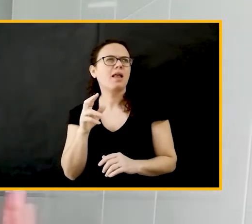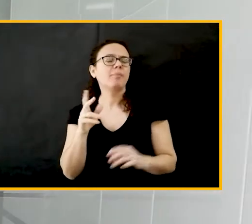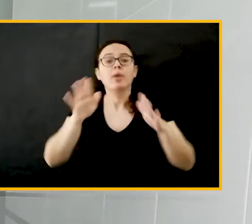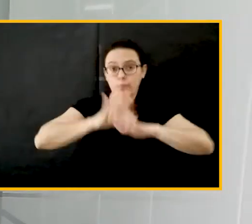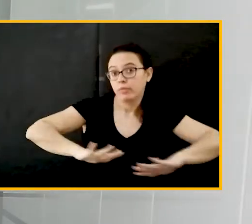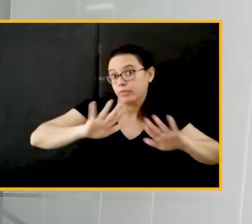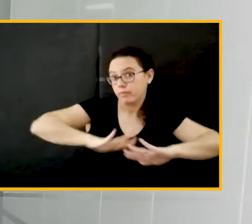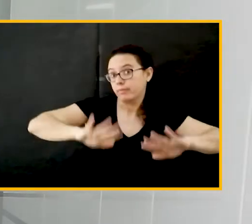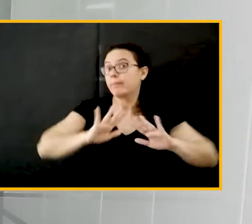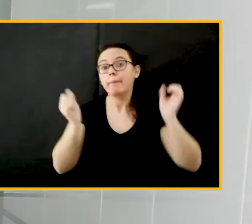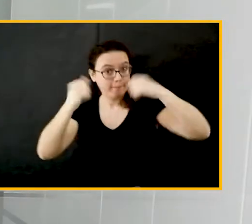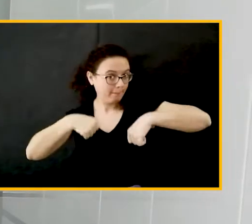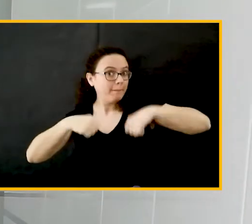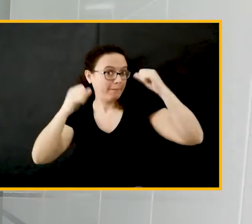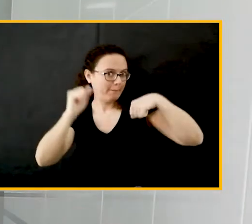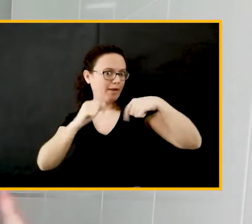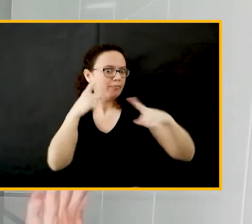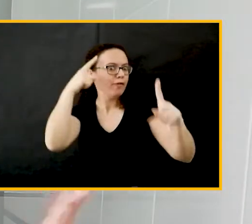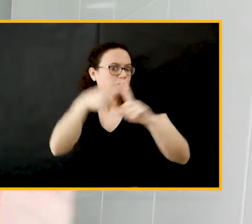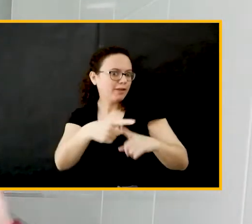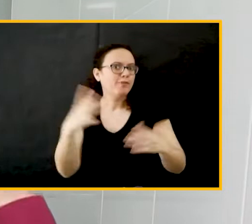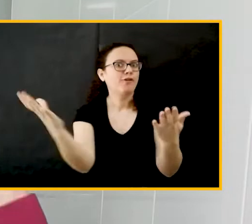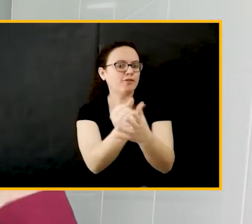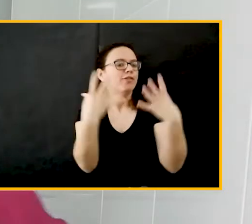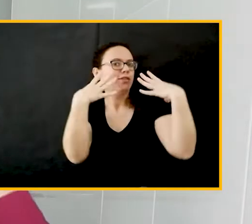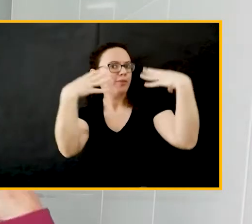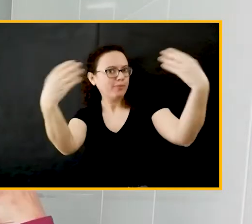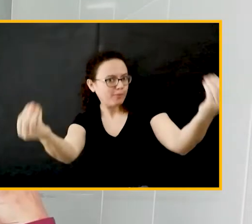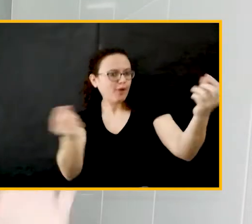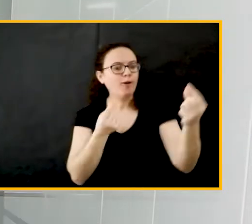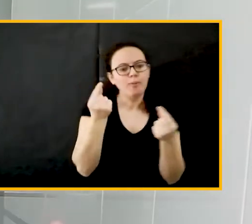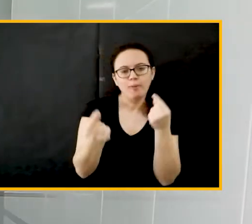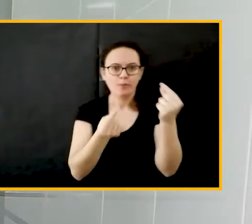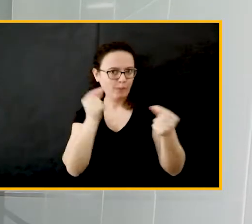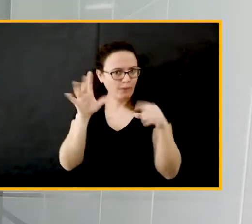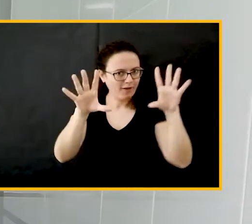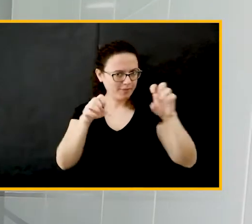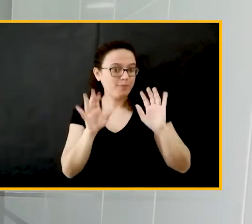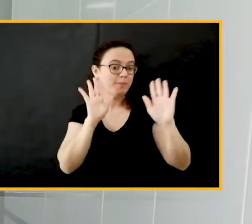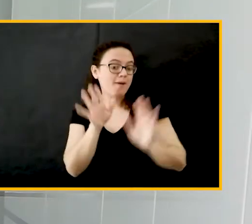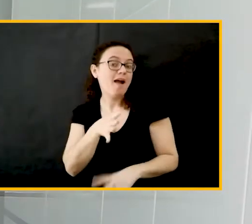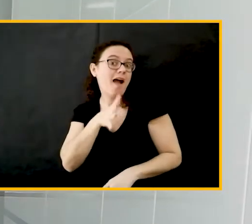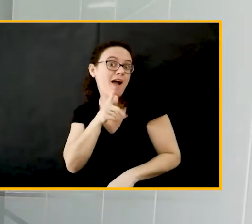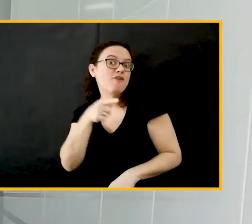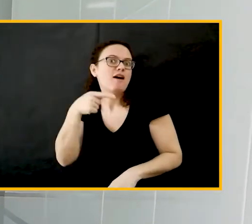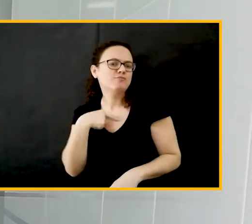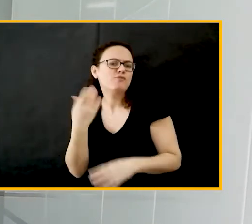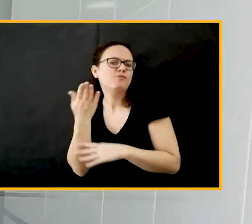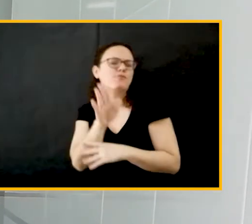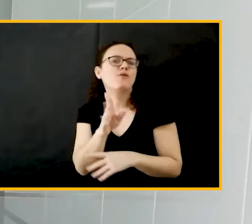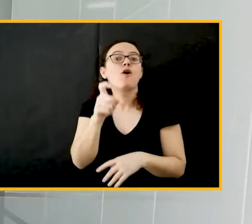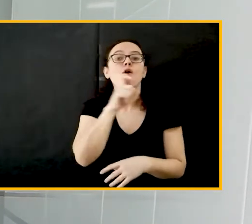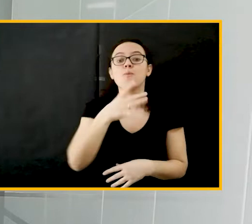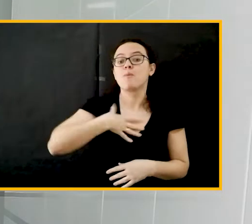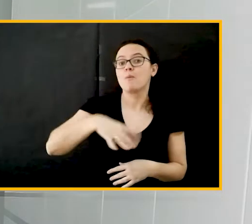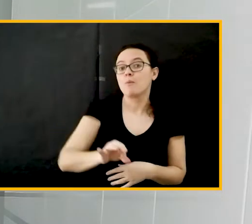muy despacito, ¿vale? Para que todo el mundo se entere y vayáis haciendo oídito, ¿vale? Pero ahora os voy a dar un ejemplo de cómo